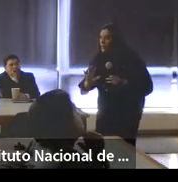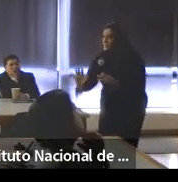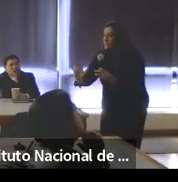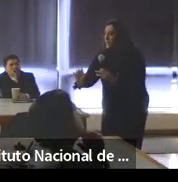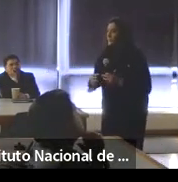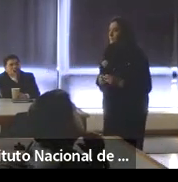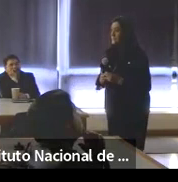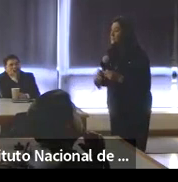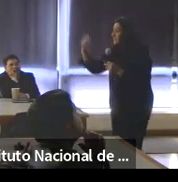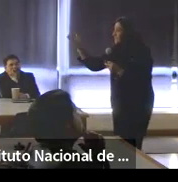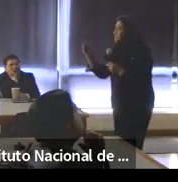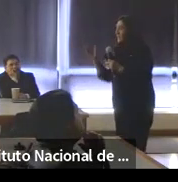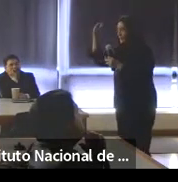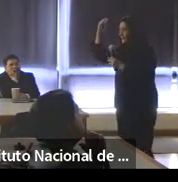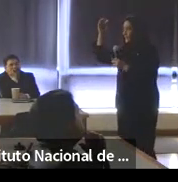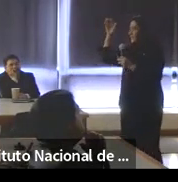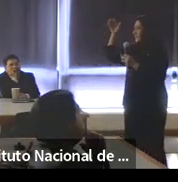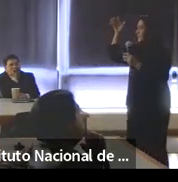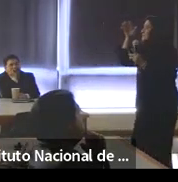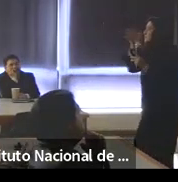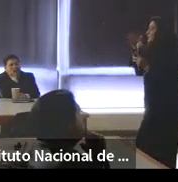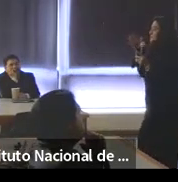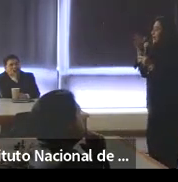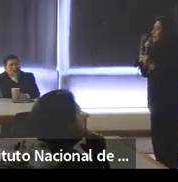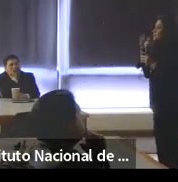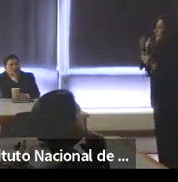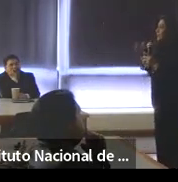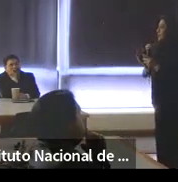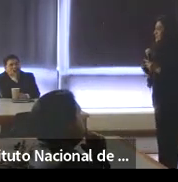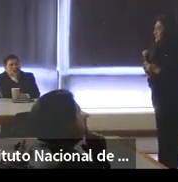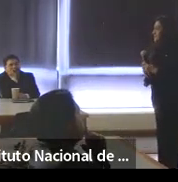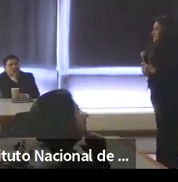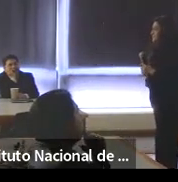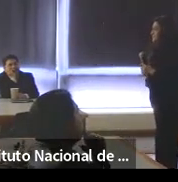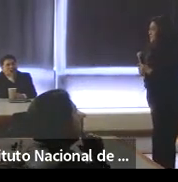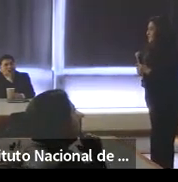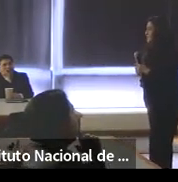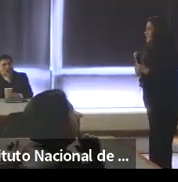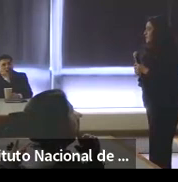lo hace a un lado es una persona que siempre está contracorriente